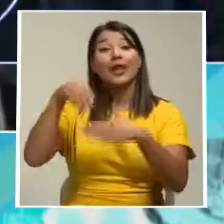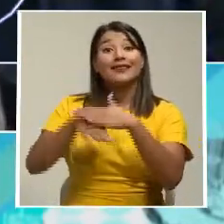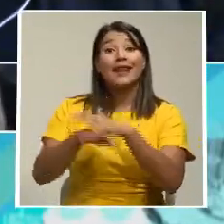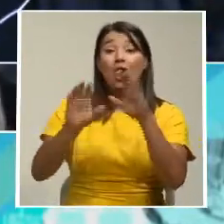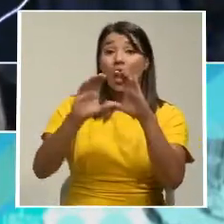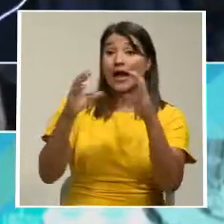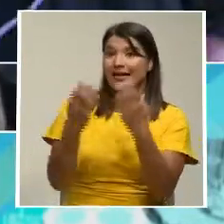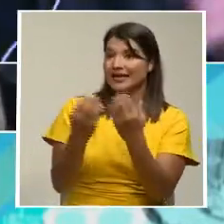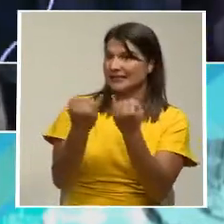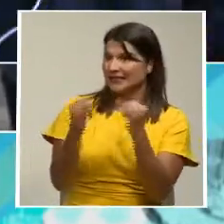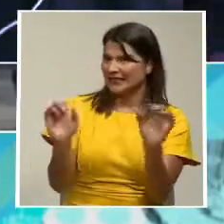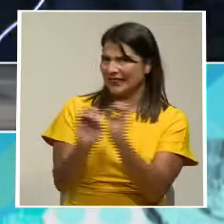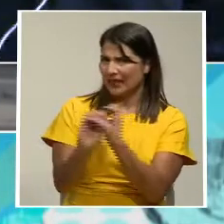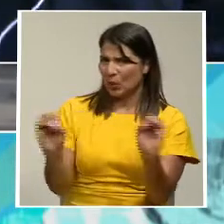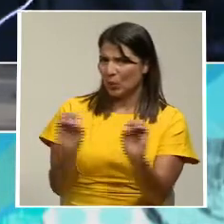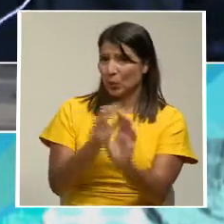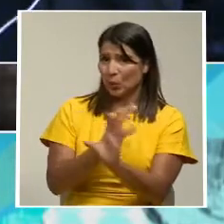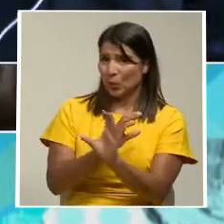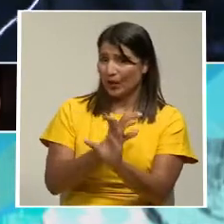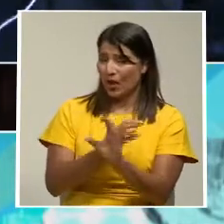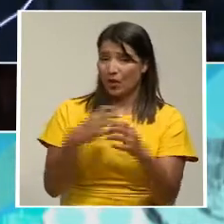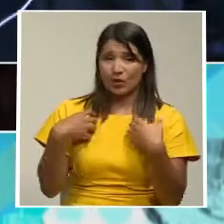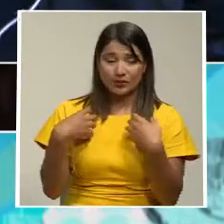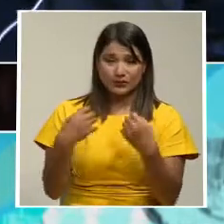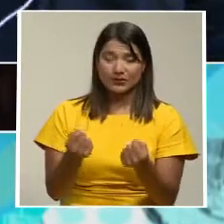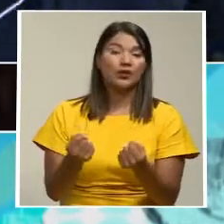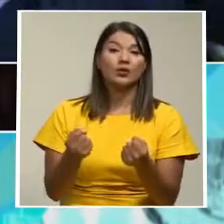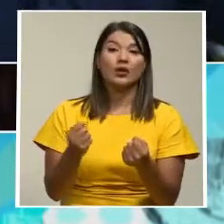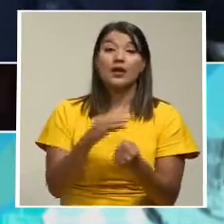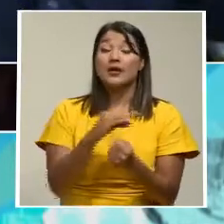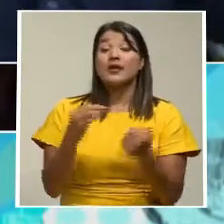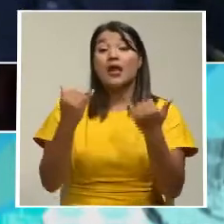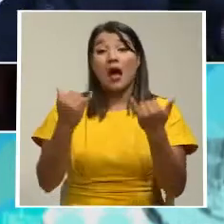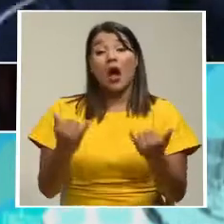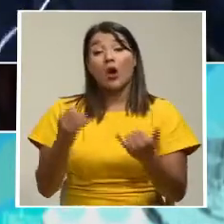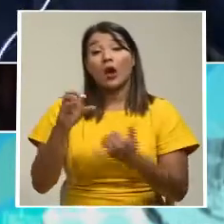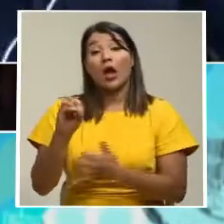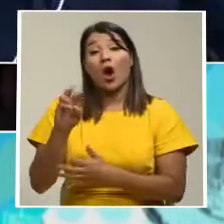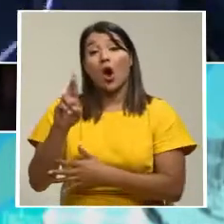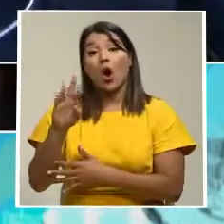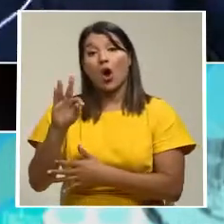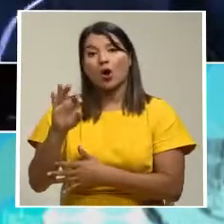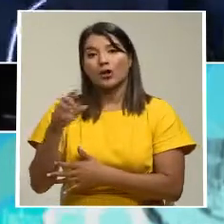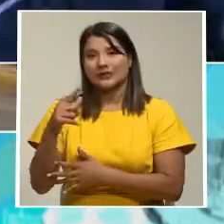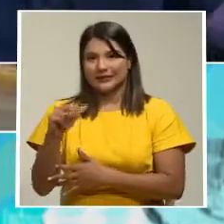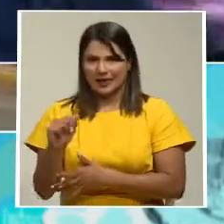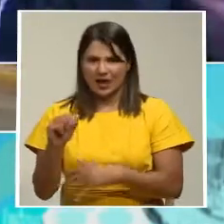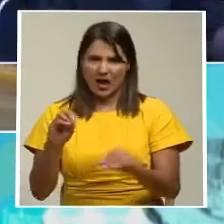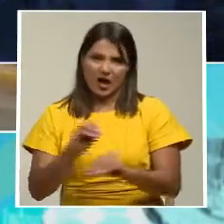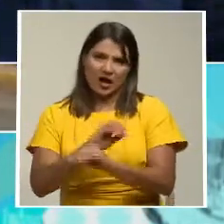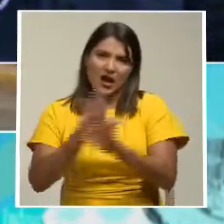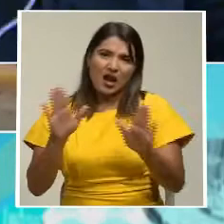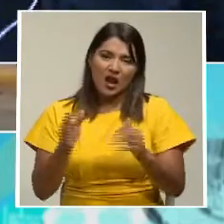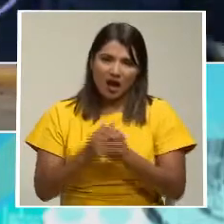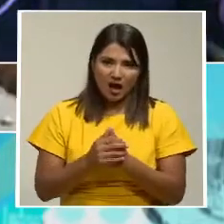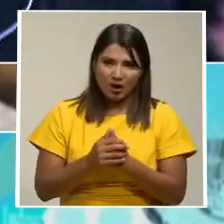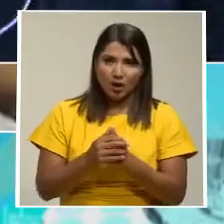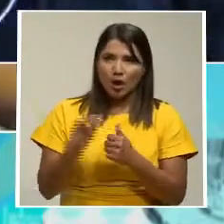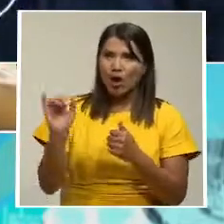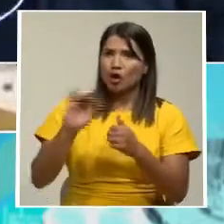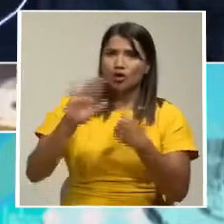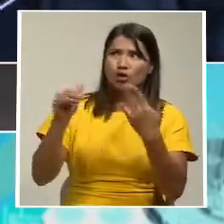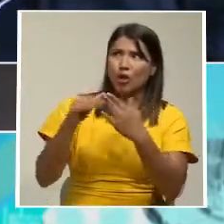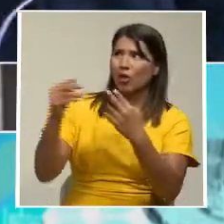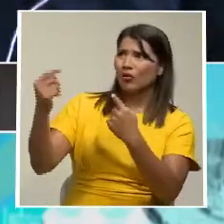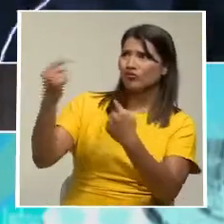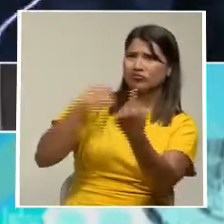de cuidado. Y ahora Daniel Ortega, claro, como está ahogado por todas las sanciones internacionales que se le han impuesto